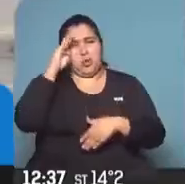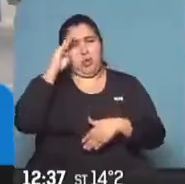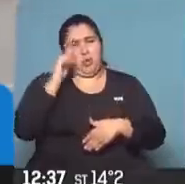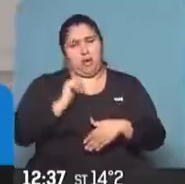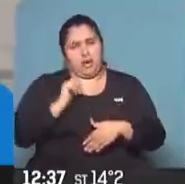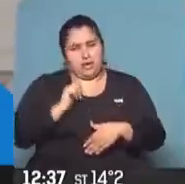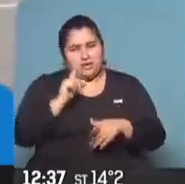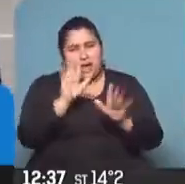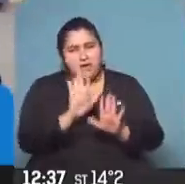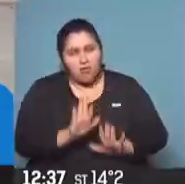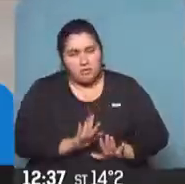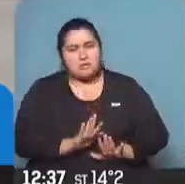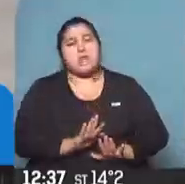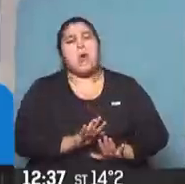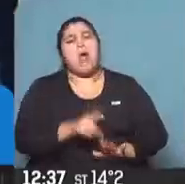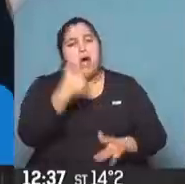ya verás